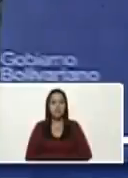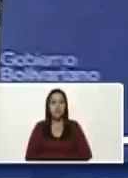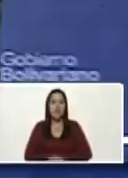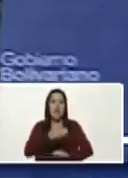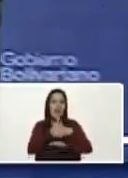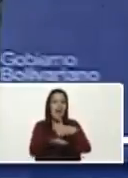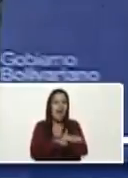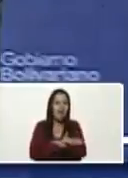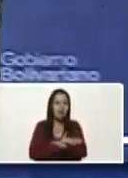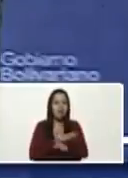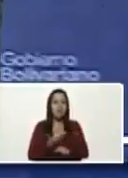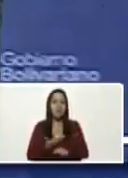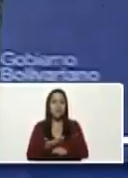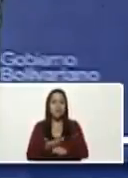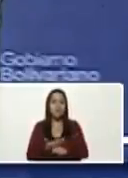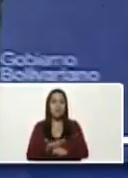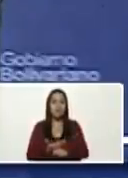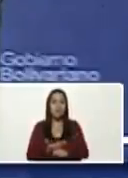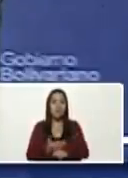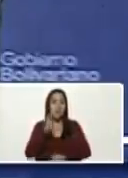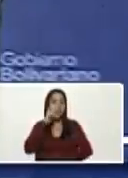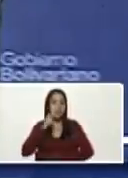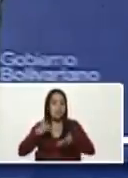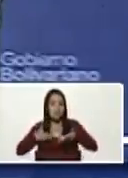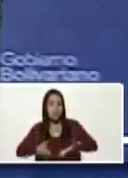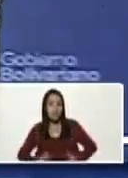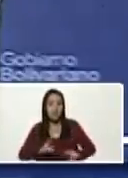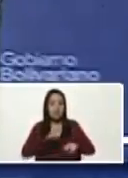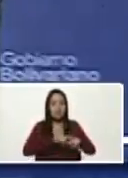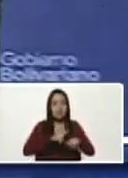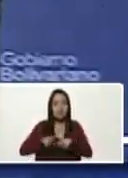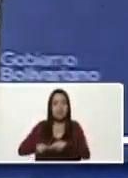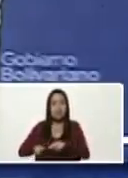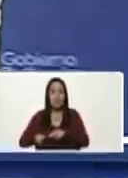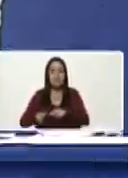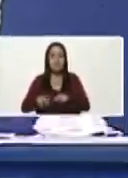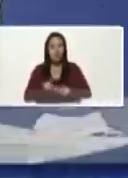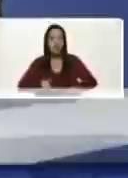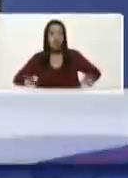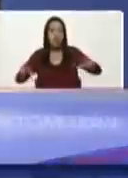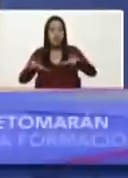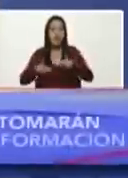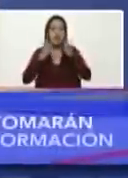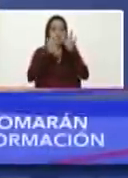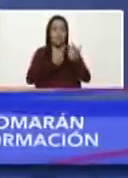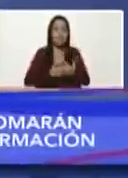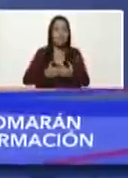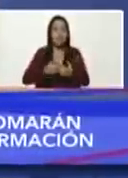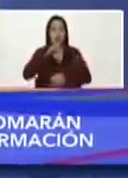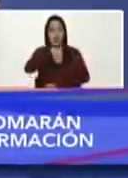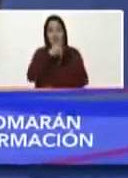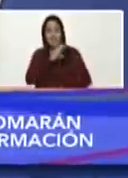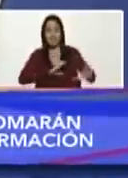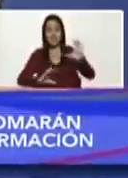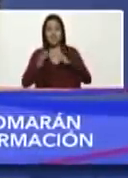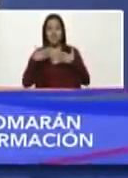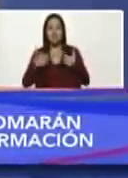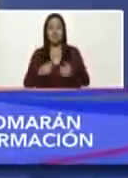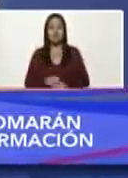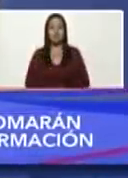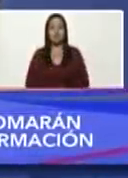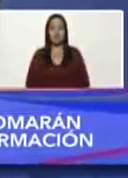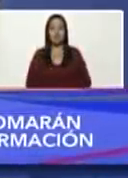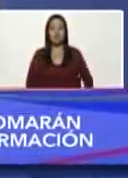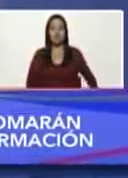de la Maternidad Concepción Palacio, sede administrativa de la Universidad de las Ciencias de la Salud, Hugo Chávez Frías,